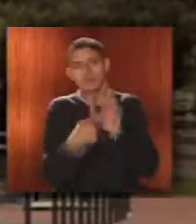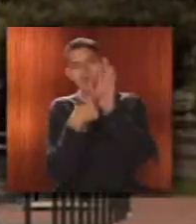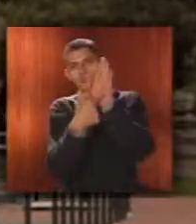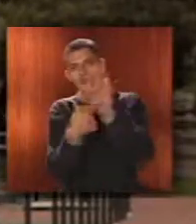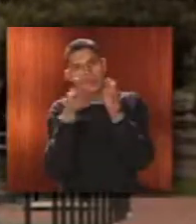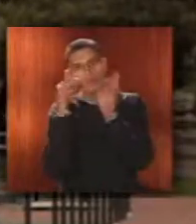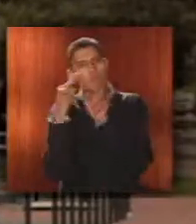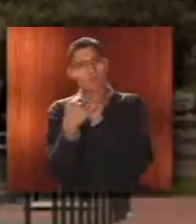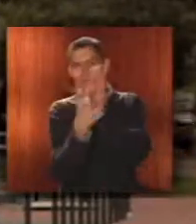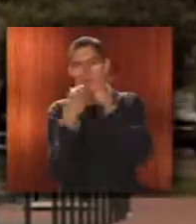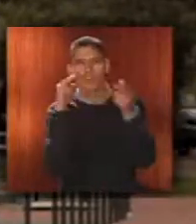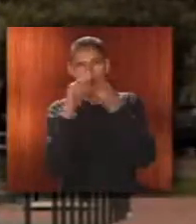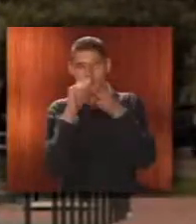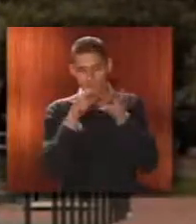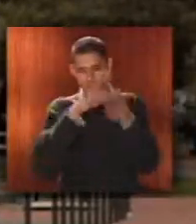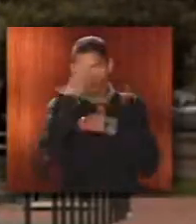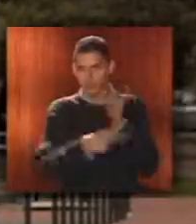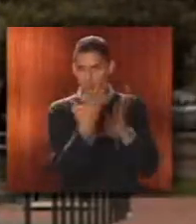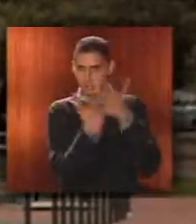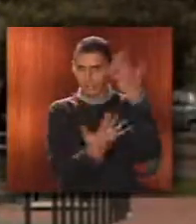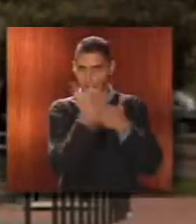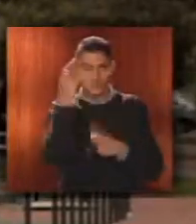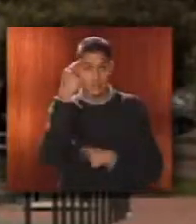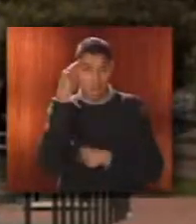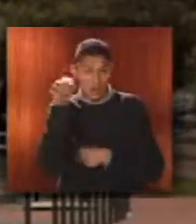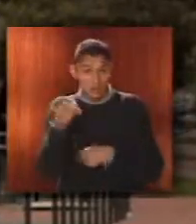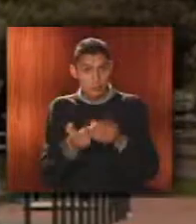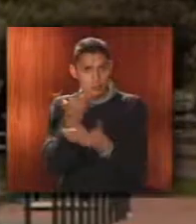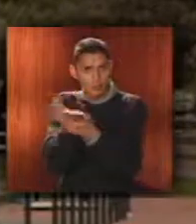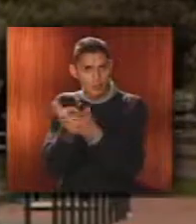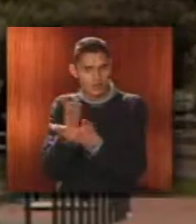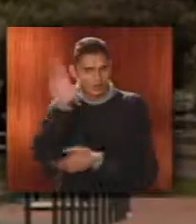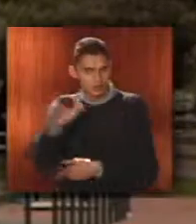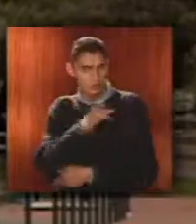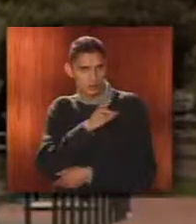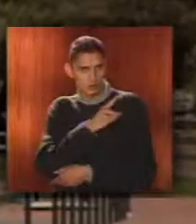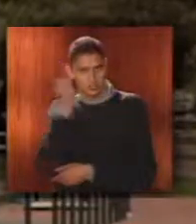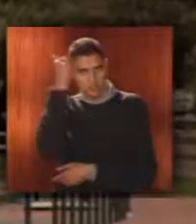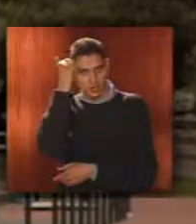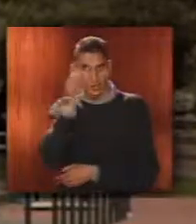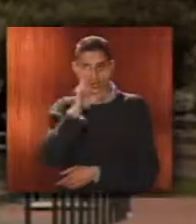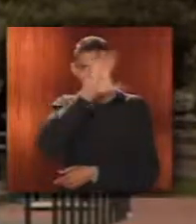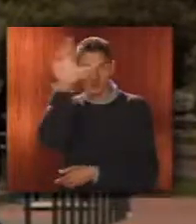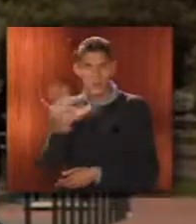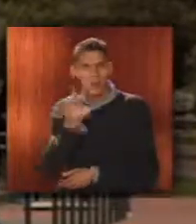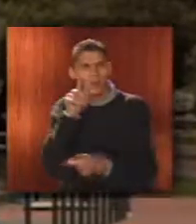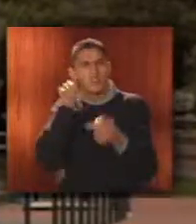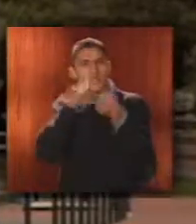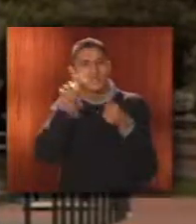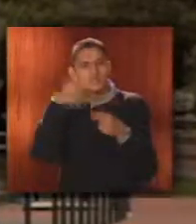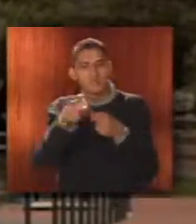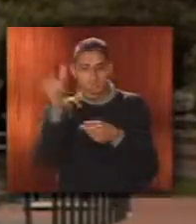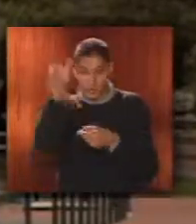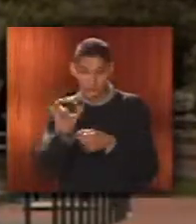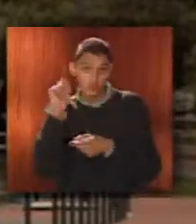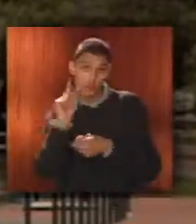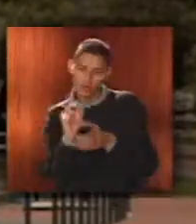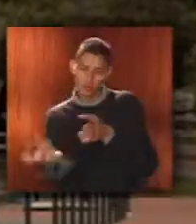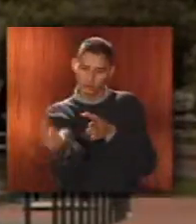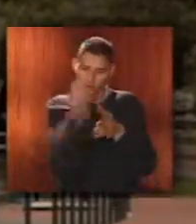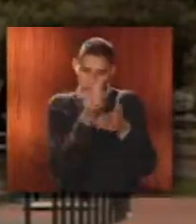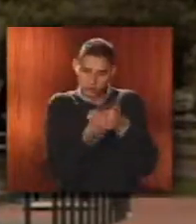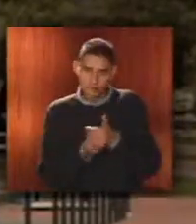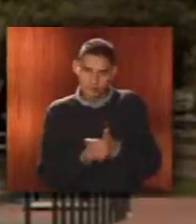limitación también los llevamos a conocer el proyecto manos y pensamiento una propuesta institucional de la universidad pedagógica nacional